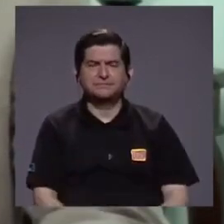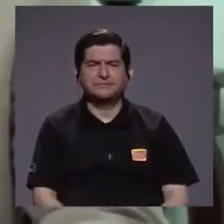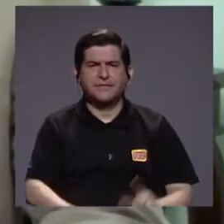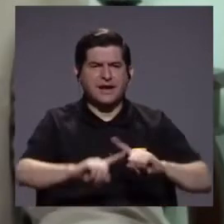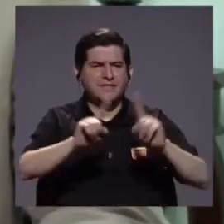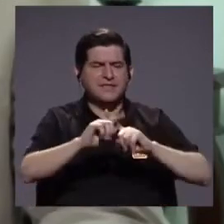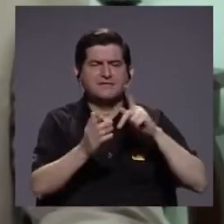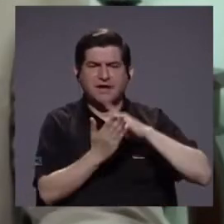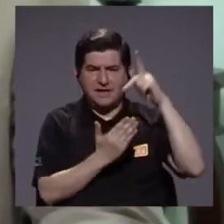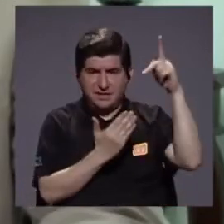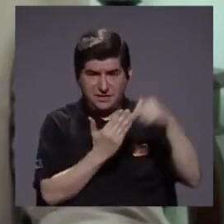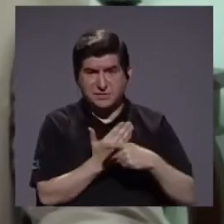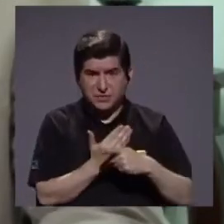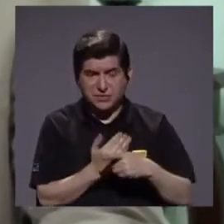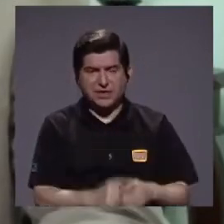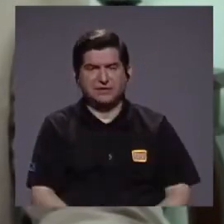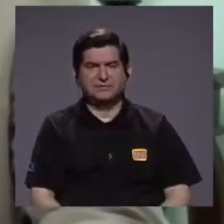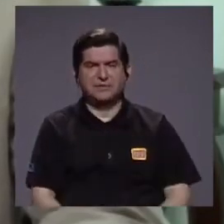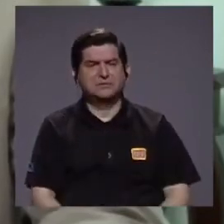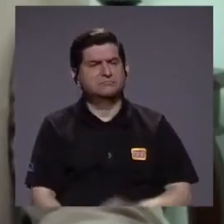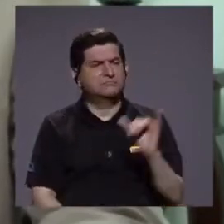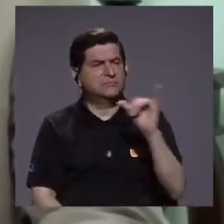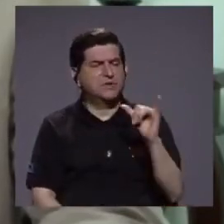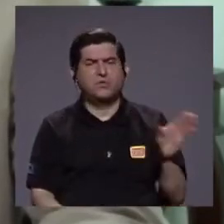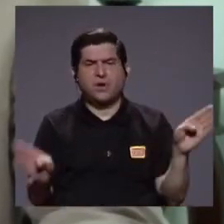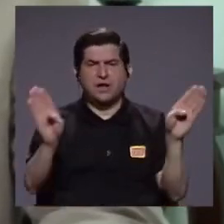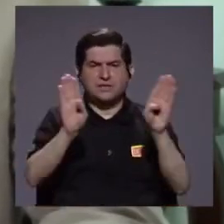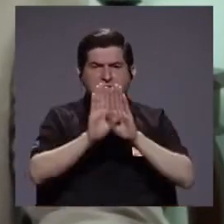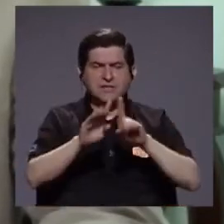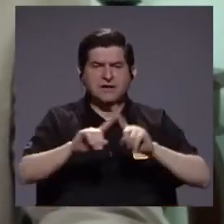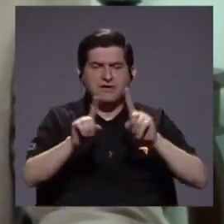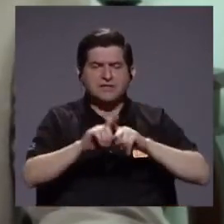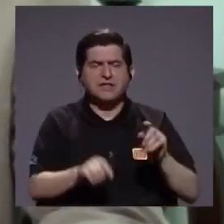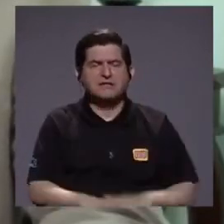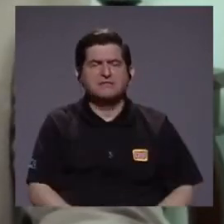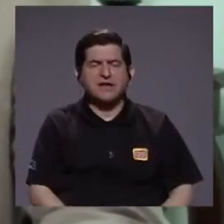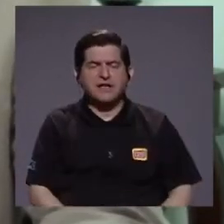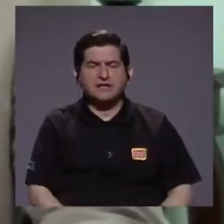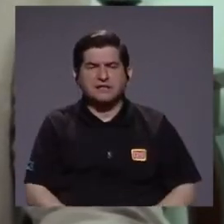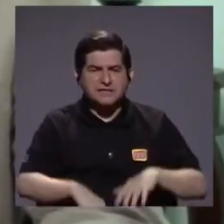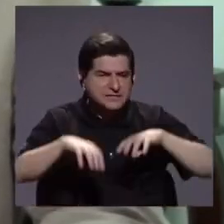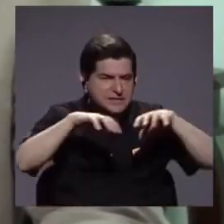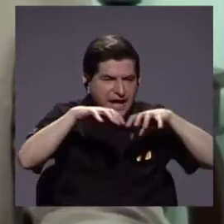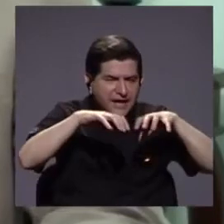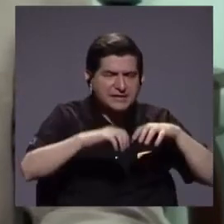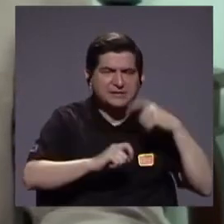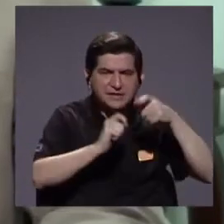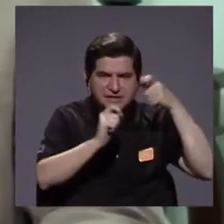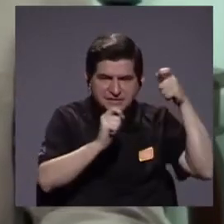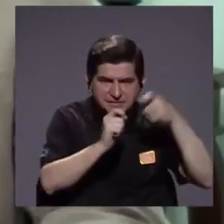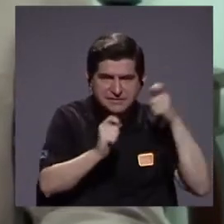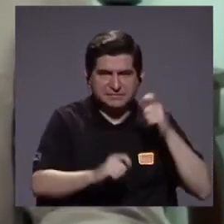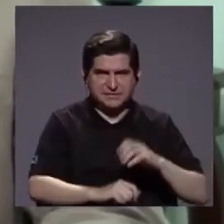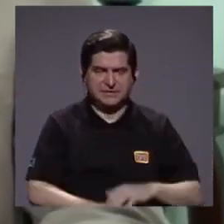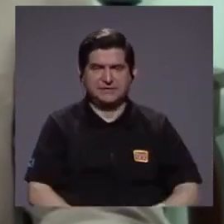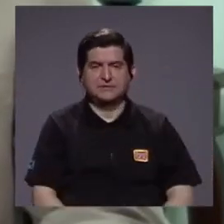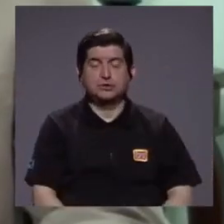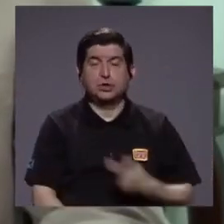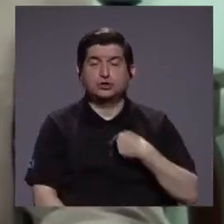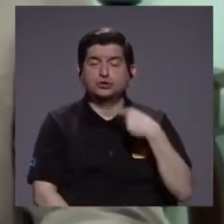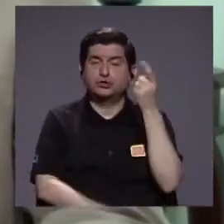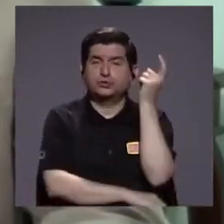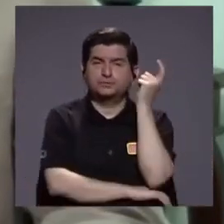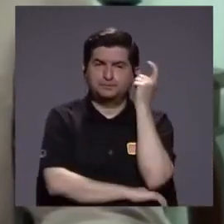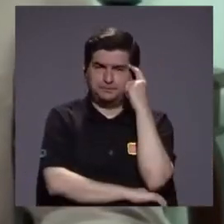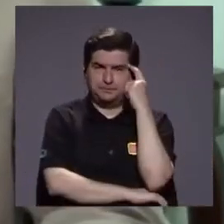varios programas de acción social, y también el cierre de algunas iniciativas de acción social. Entonces, yo